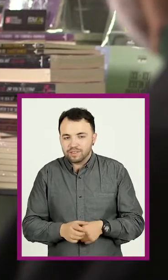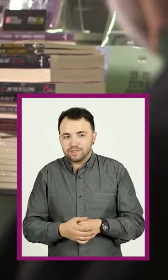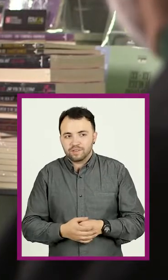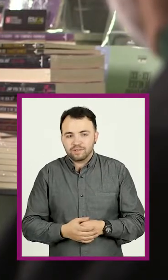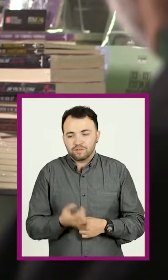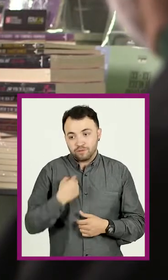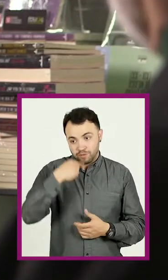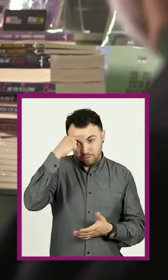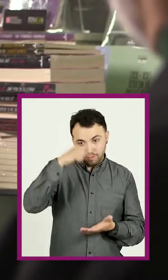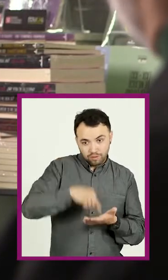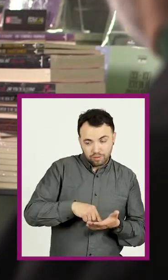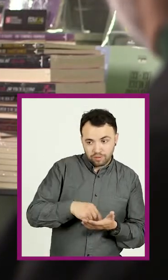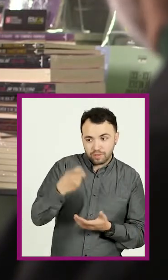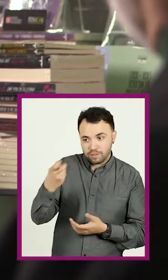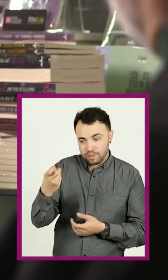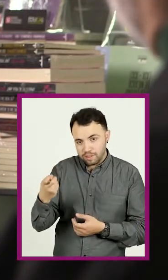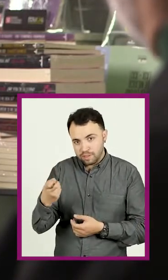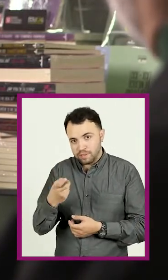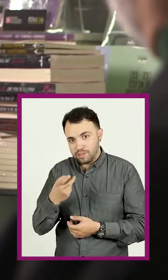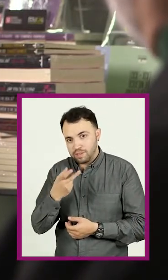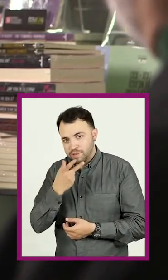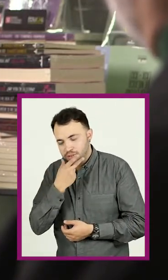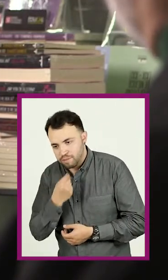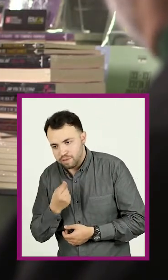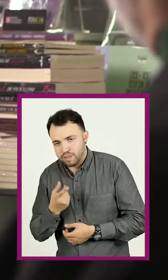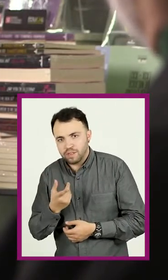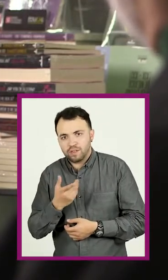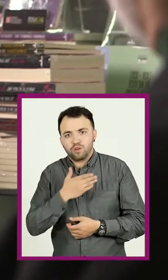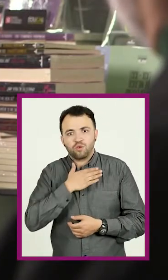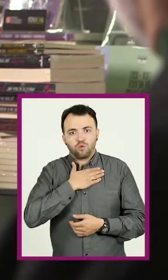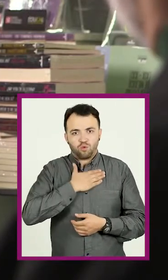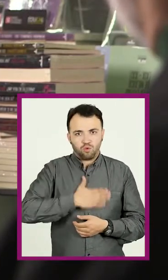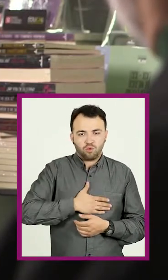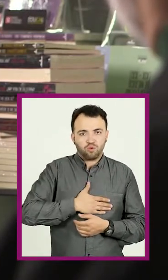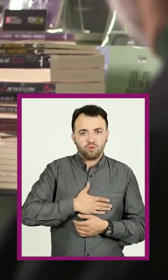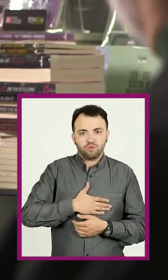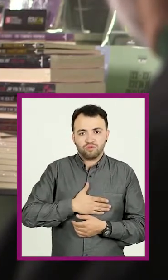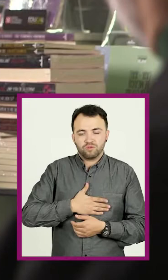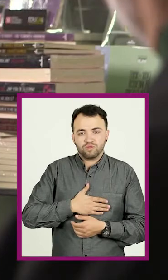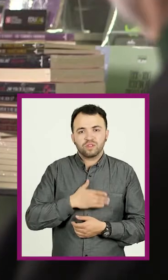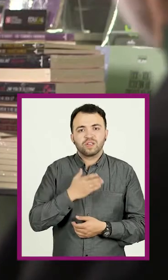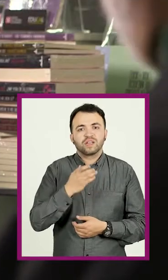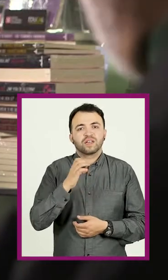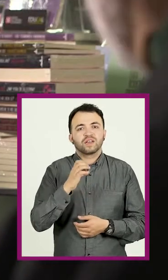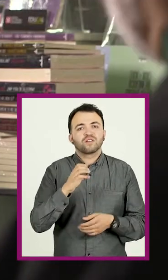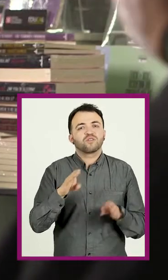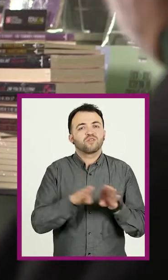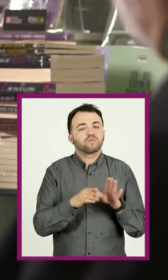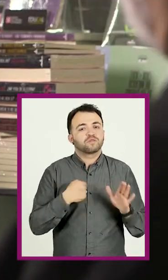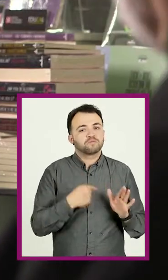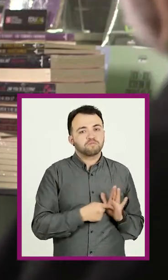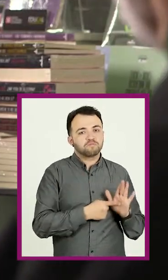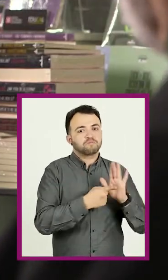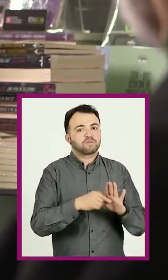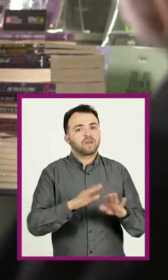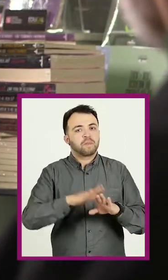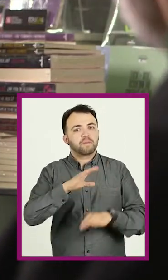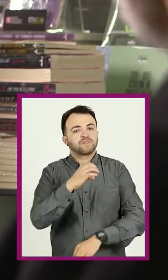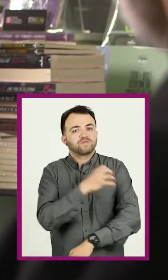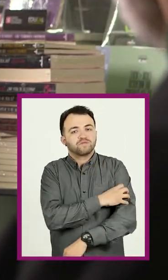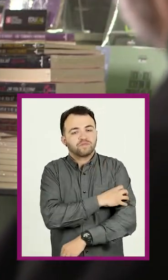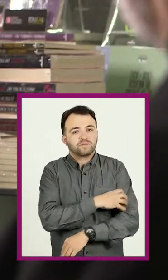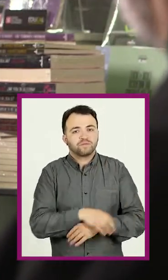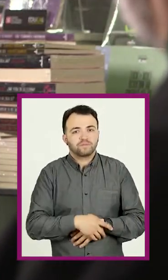que está expresando Trasímaco, la justicia no es otra cosa, sino imponer el interés del más fuerte, ¿no? Claro. Frente